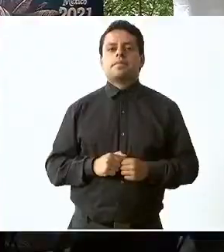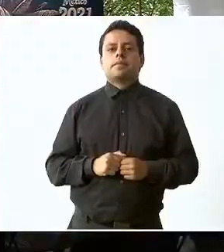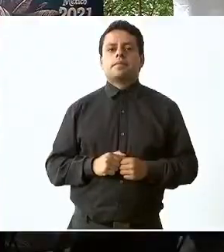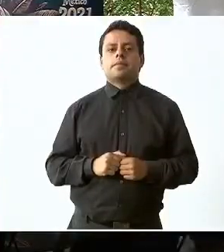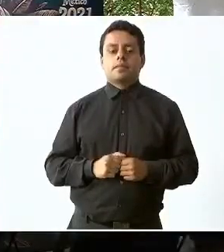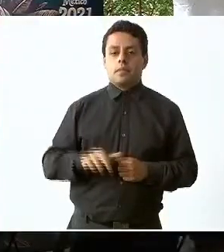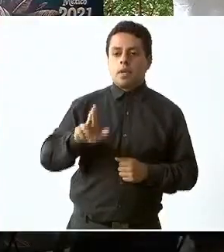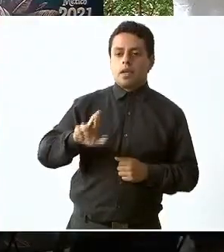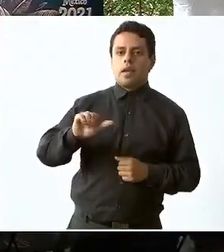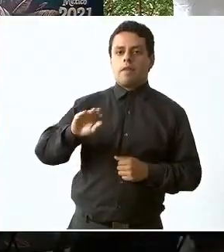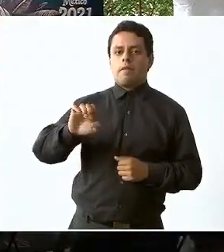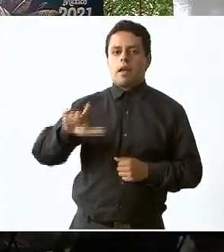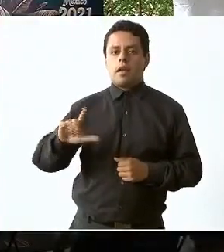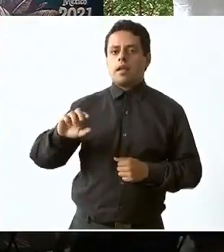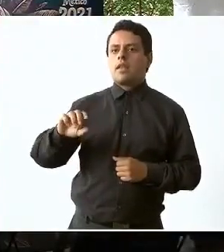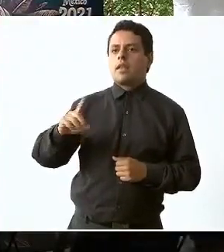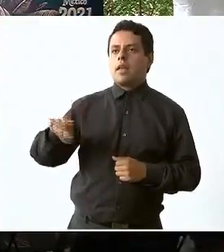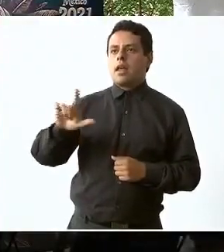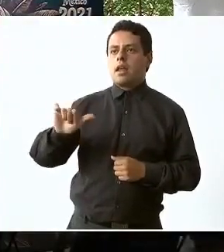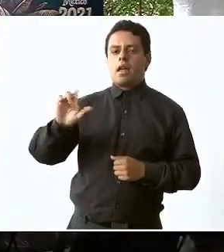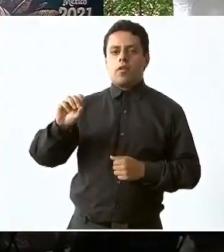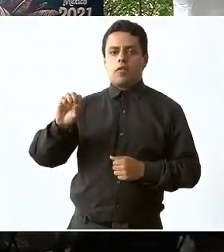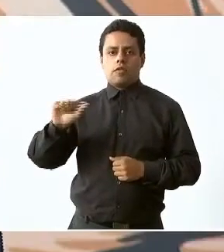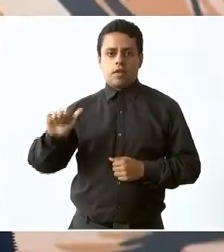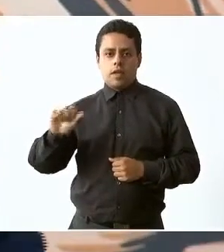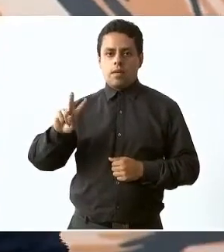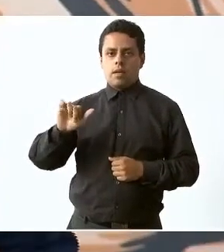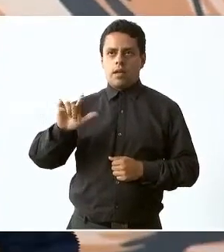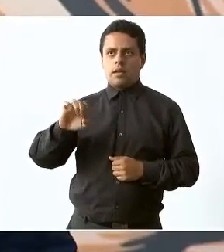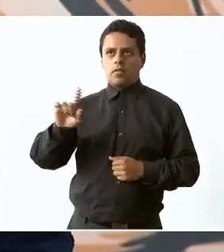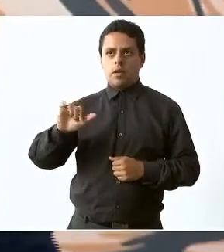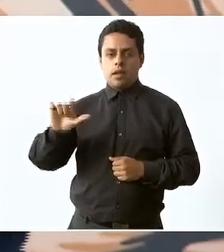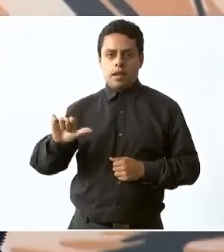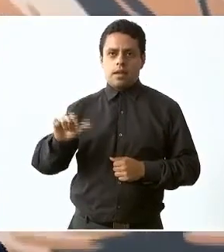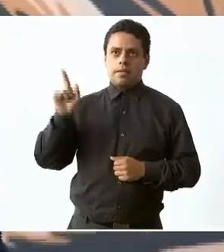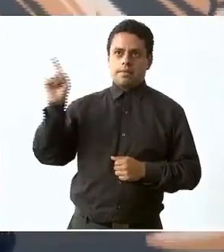Y Rafael de la Rosa Valenzuela.